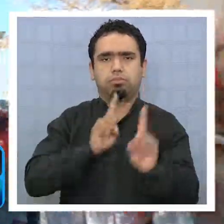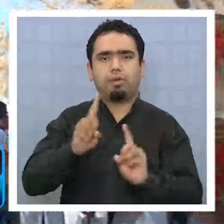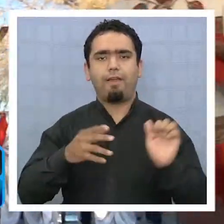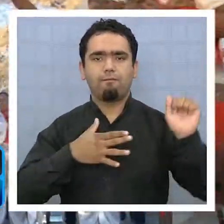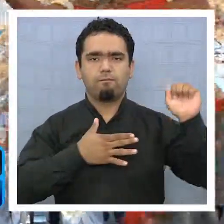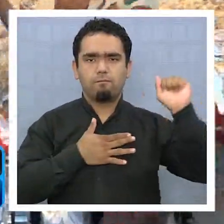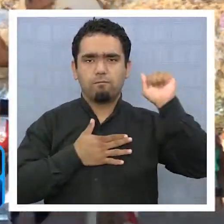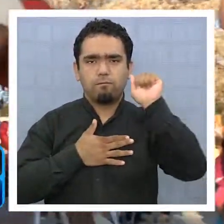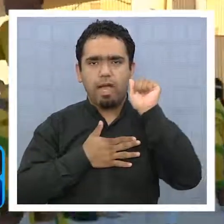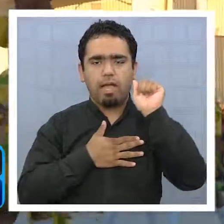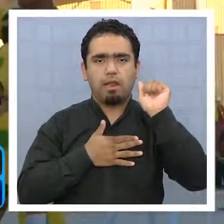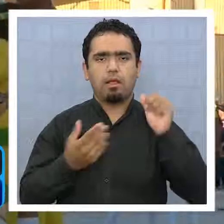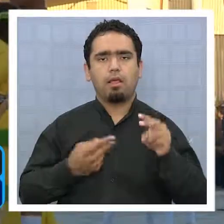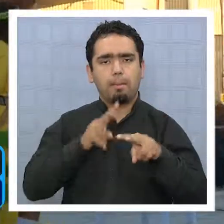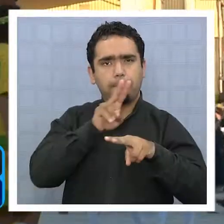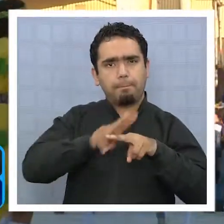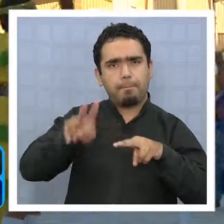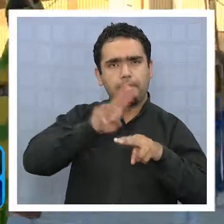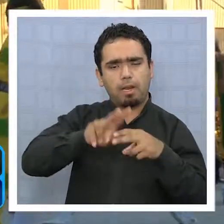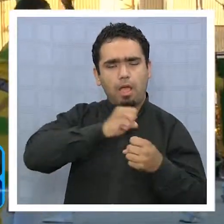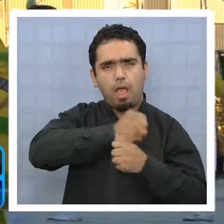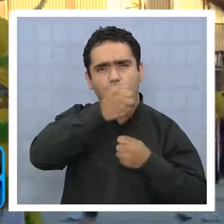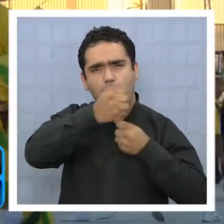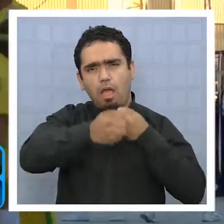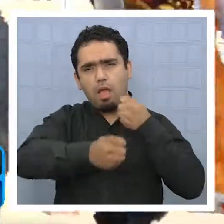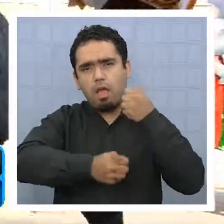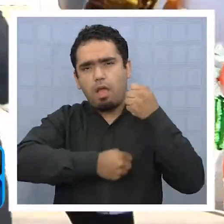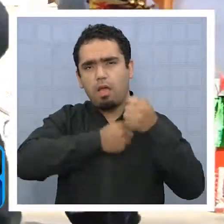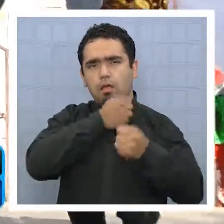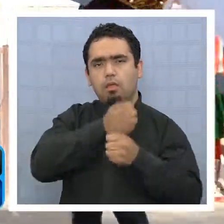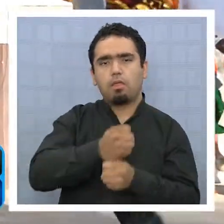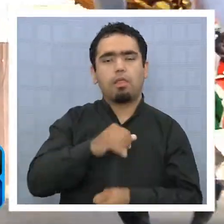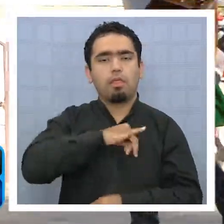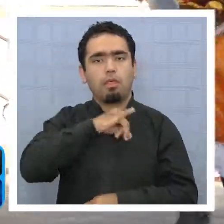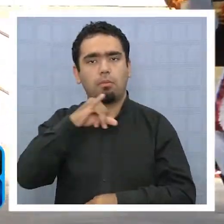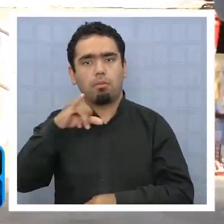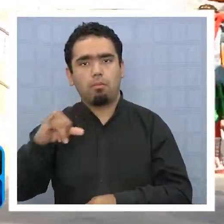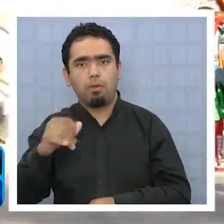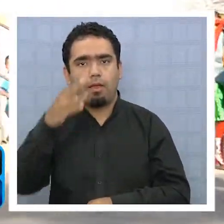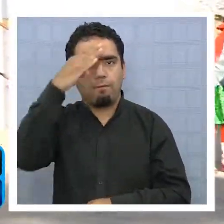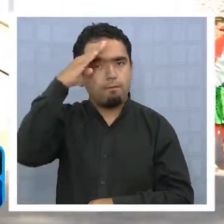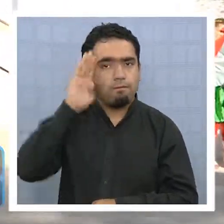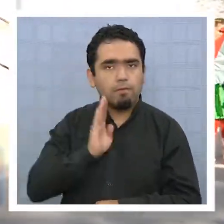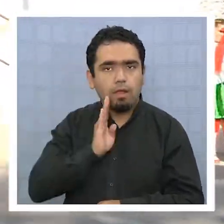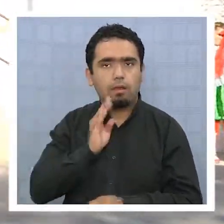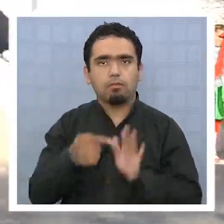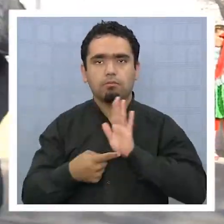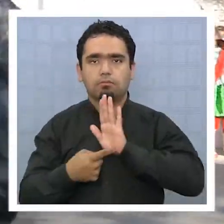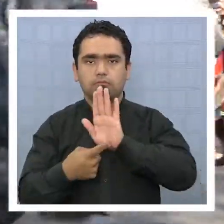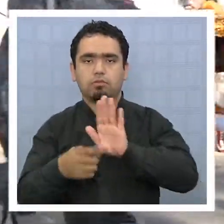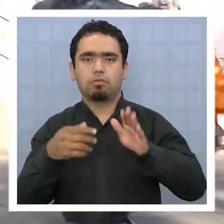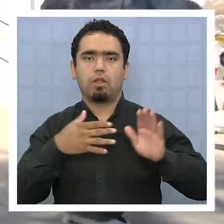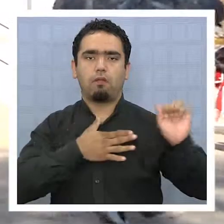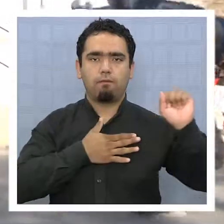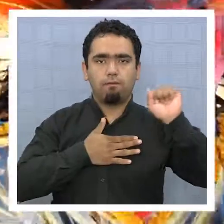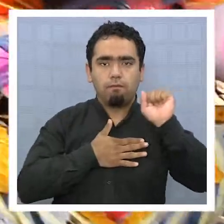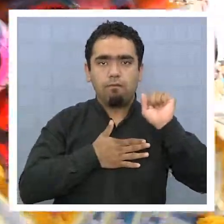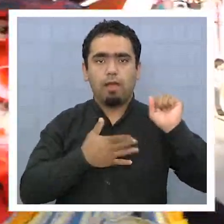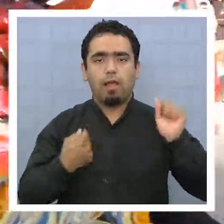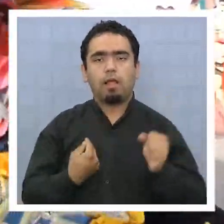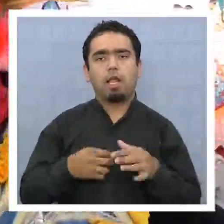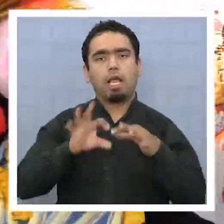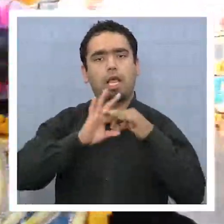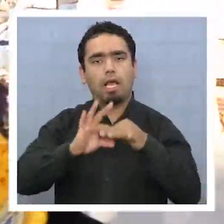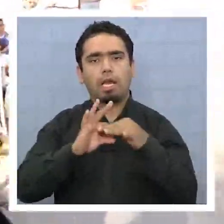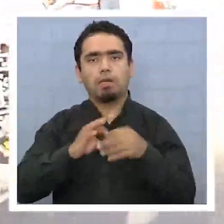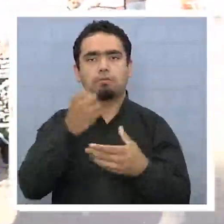religiosos, bailes que se preparan durante todo el año para presentarse frente a la Virgen y de esta forma agradecerle los favores